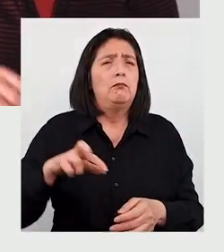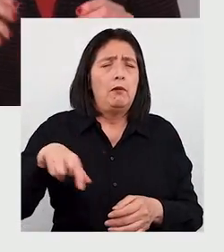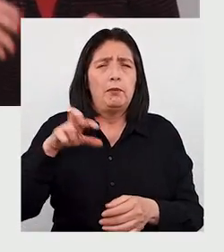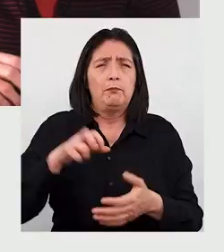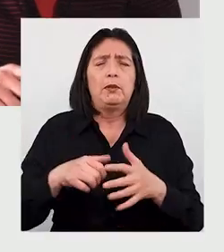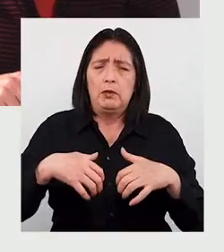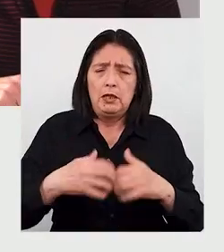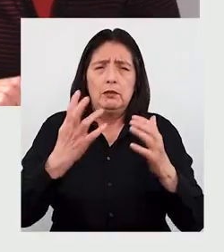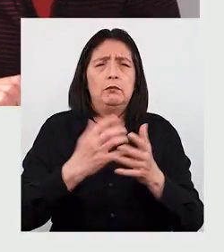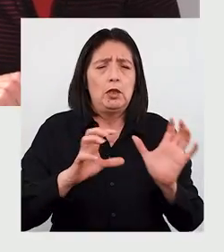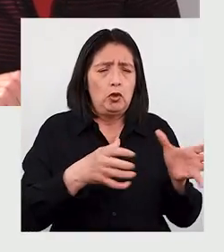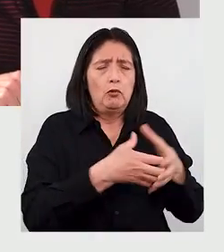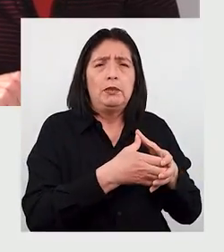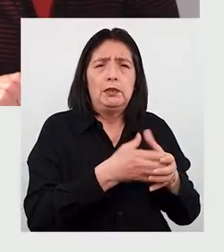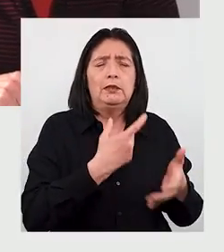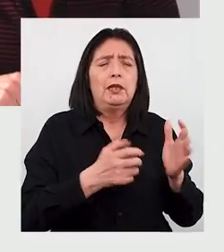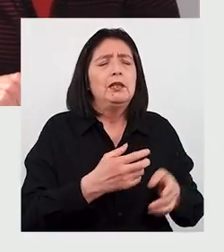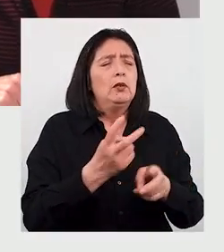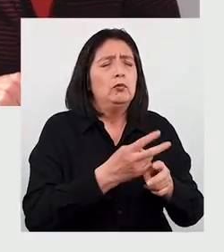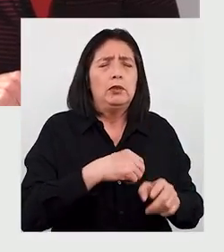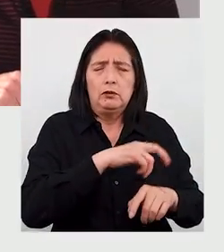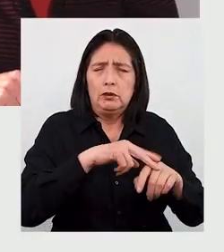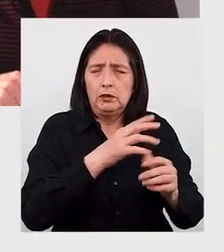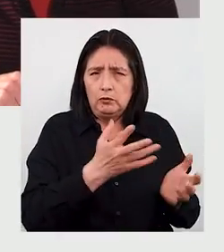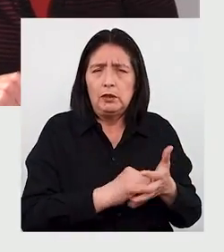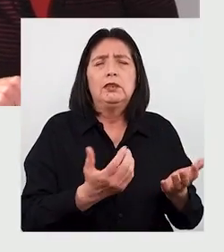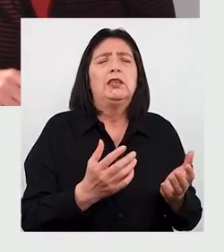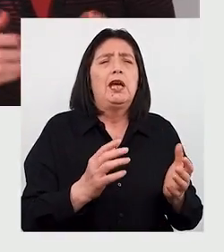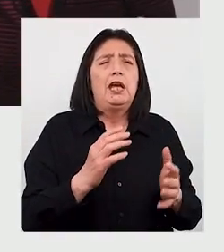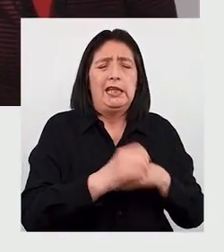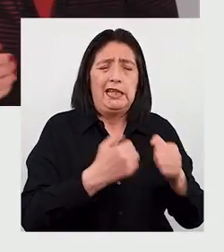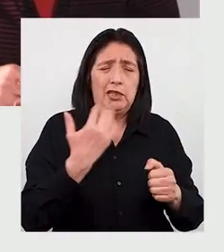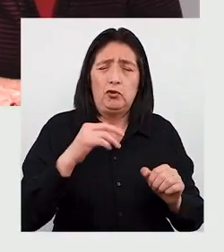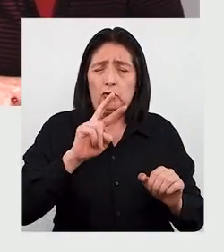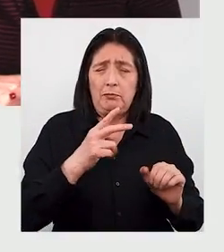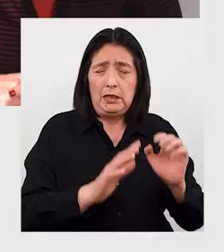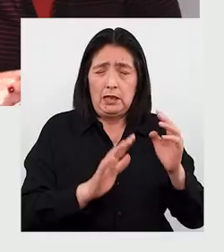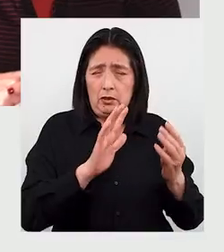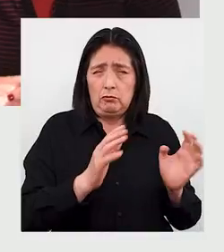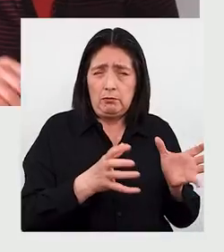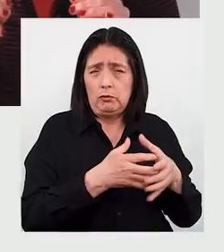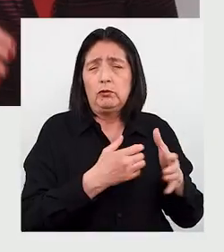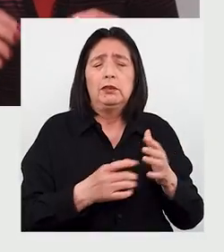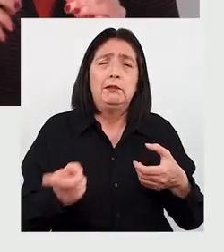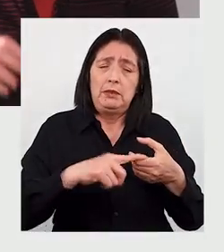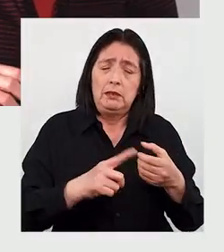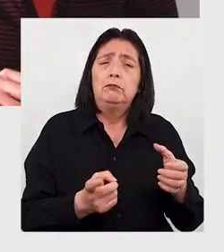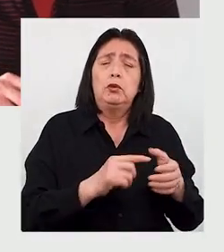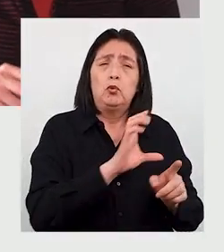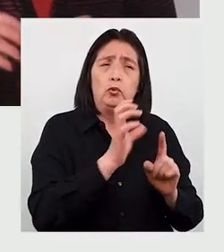PromPerú reactivamos el Comité de Ecoeficiencia conformado en el 2009. Además, le agregamos la denominación de